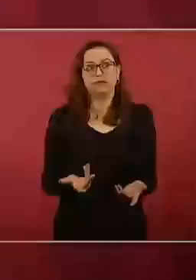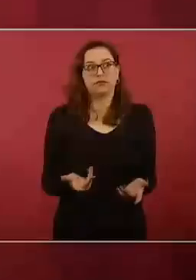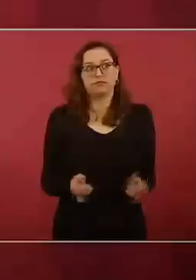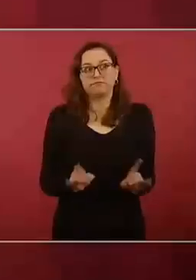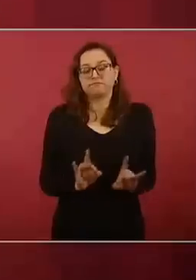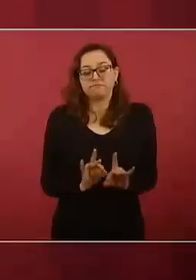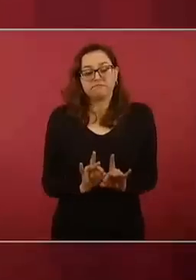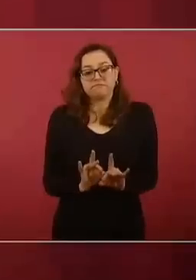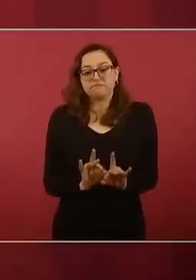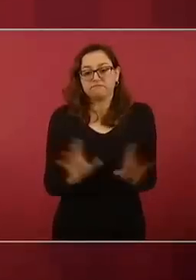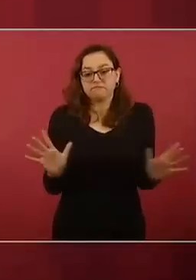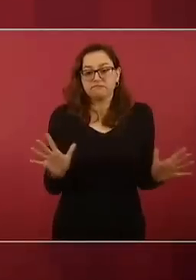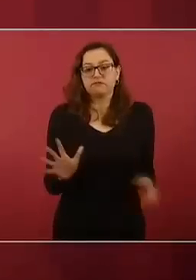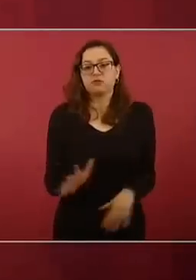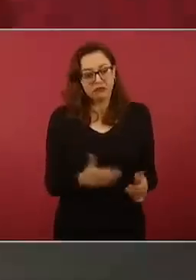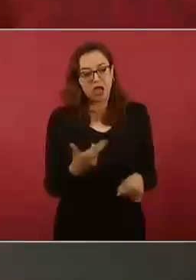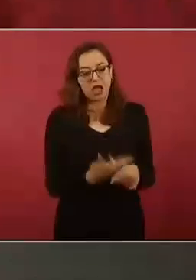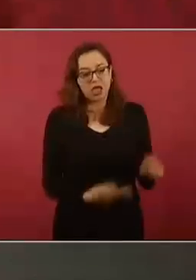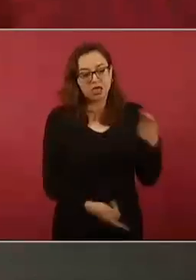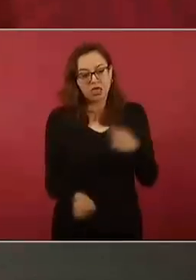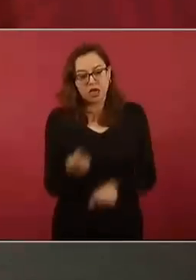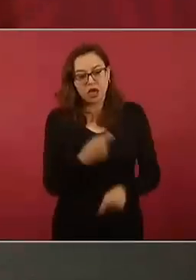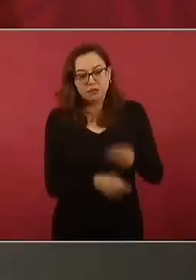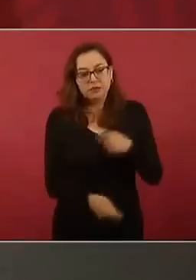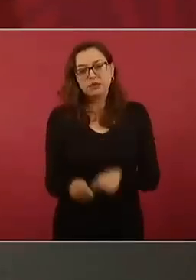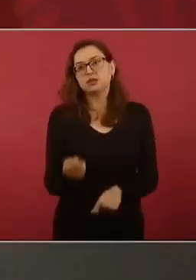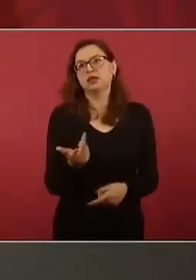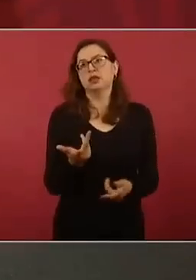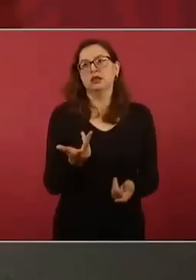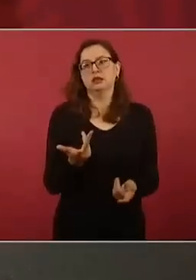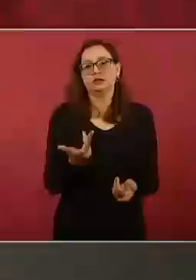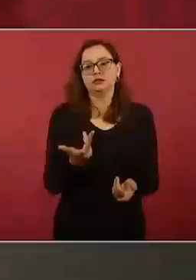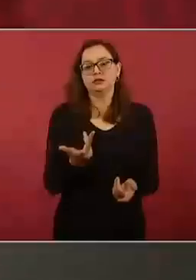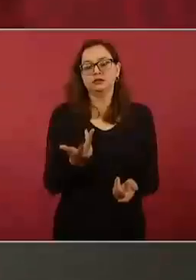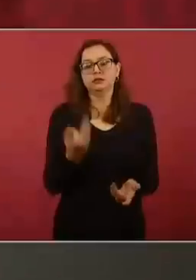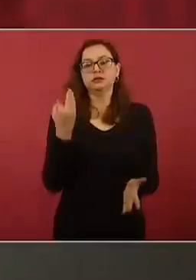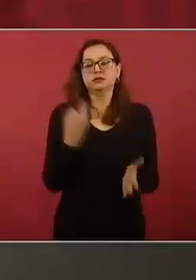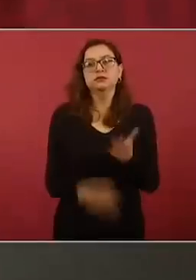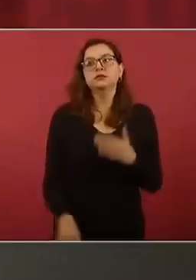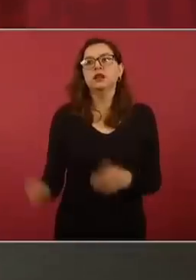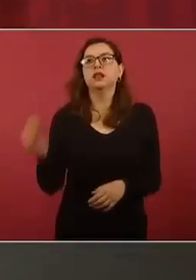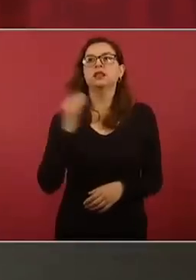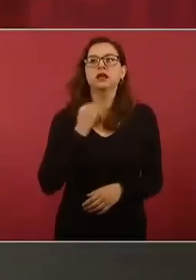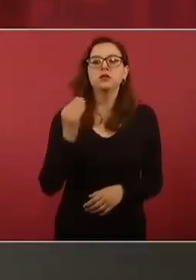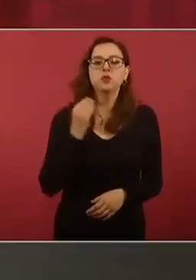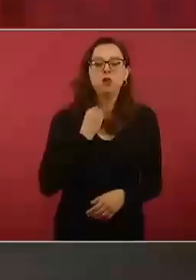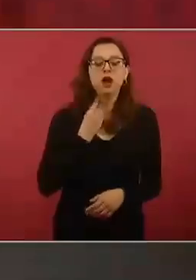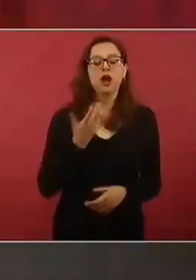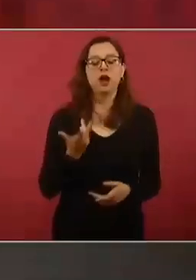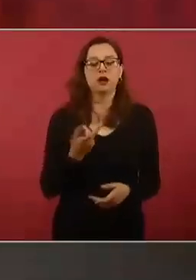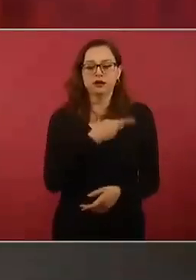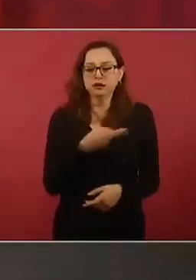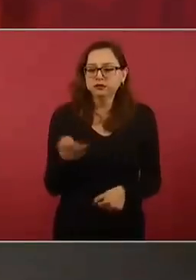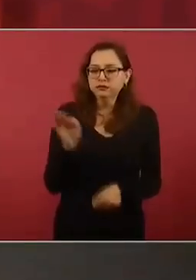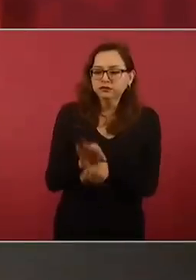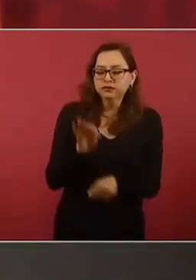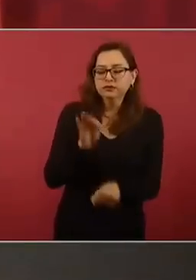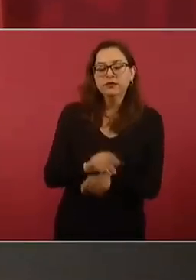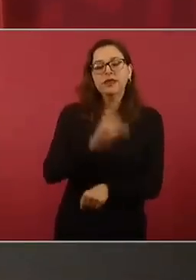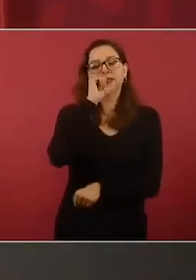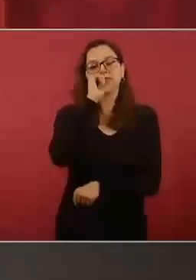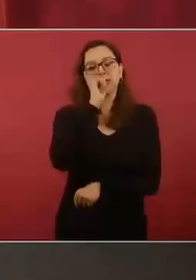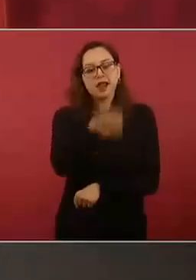por corrupción, por falta también de abogados que defiendan a los pobres,